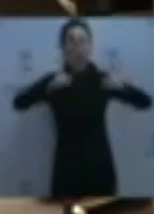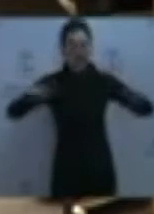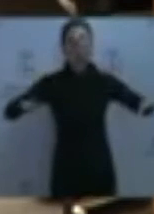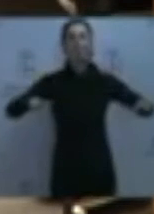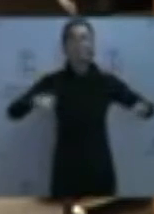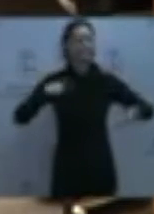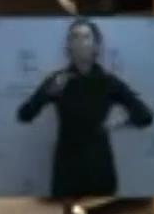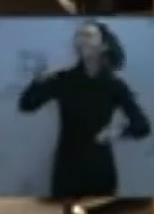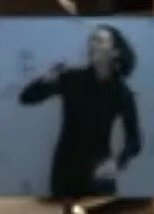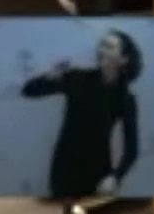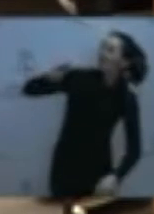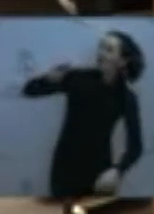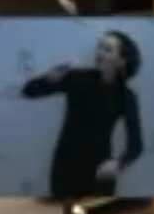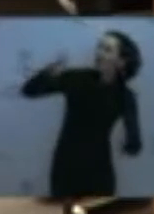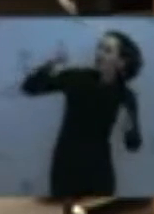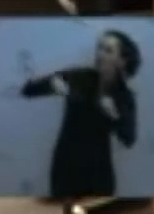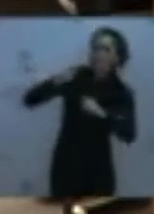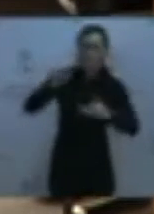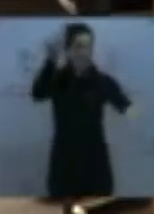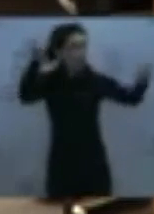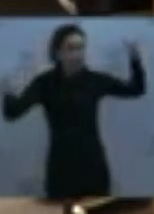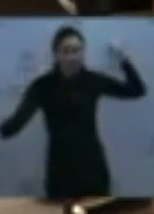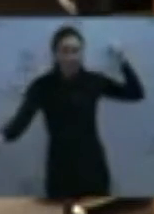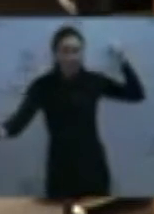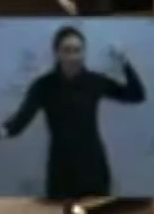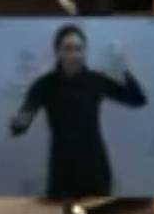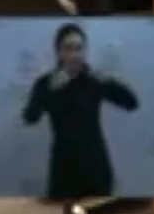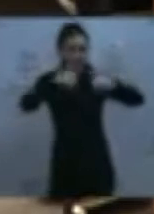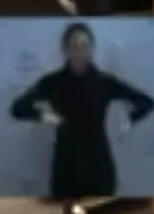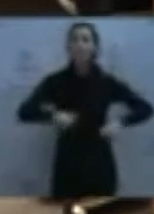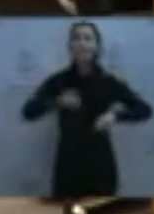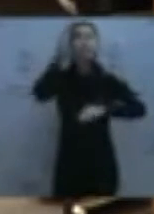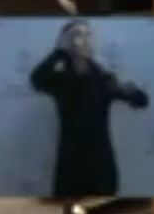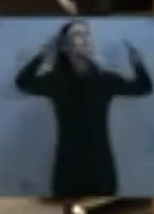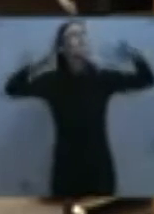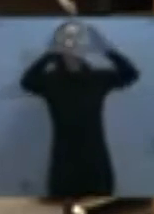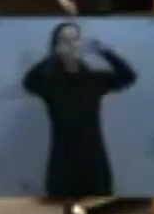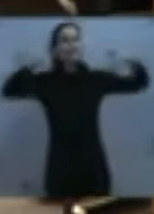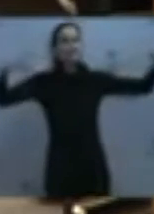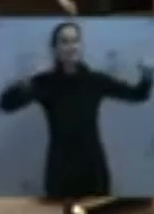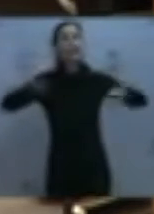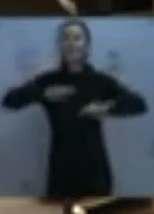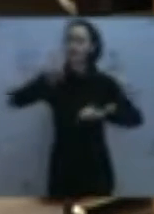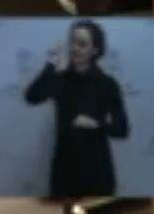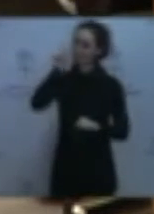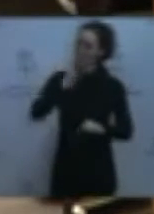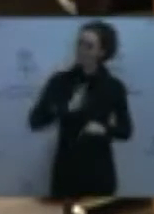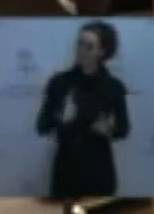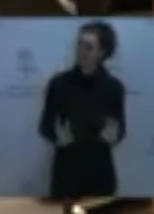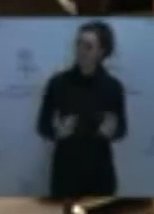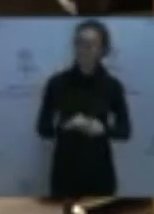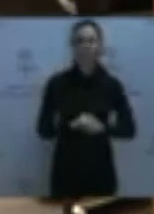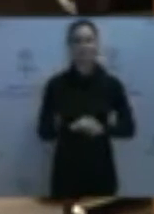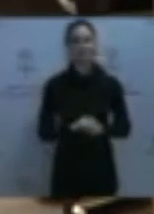¿para qué sirve esto? Si total, al día siguiente lo van a quitar, es el festivo, ¿para qué nos hacen decorarlo? La respuesta del profesor fue